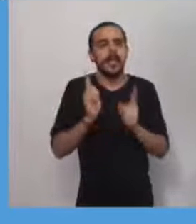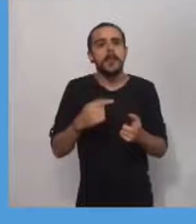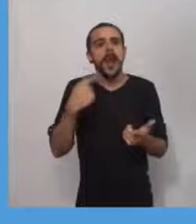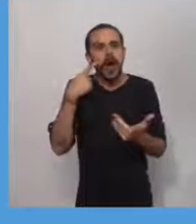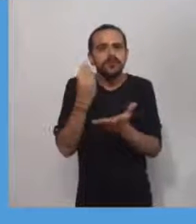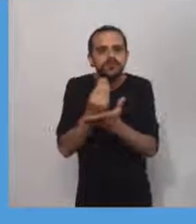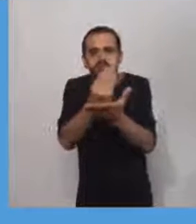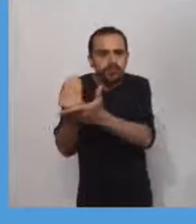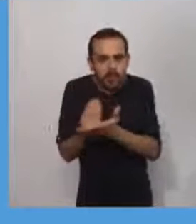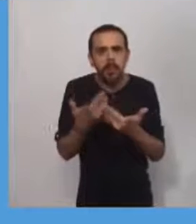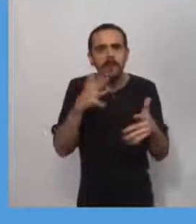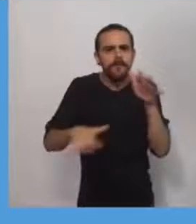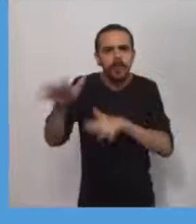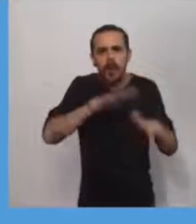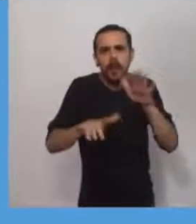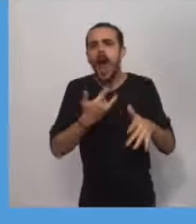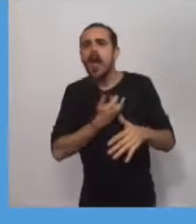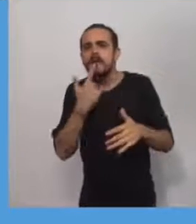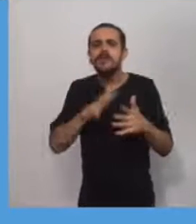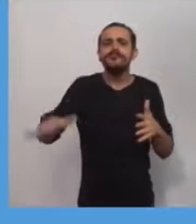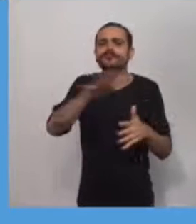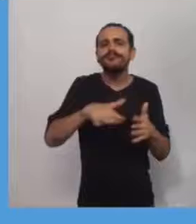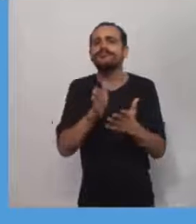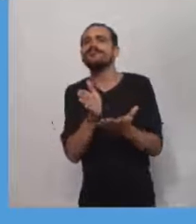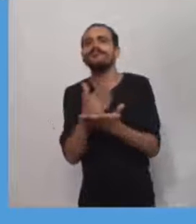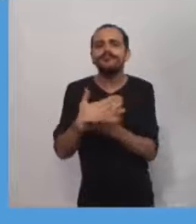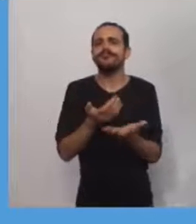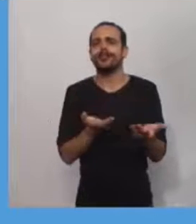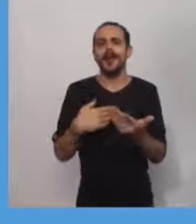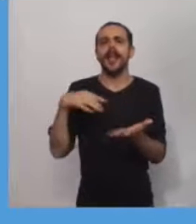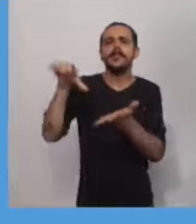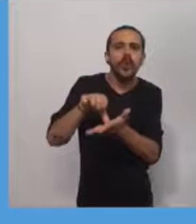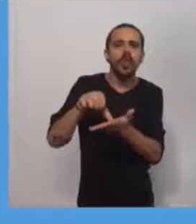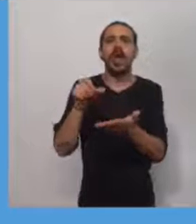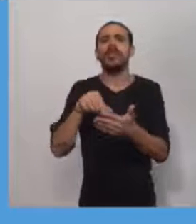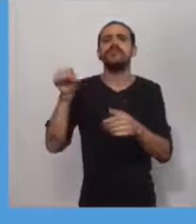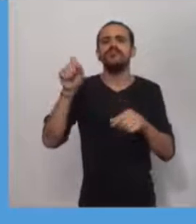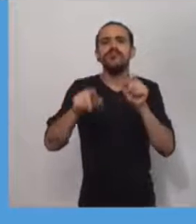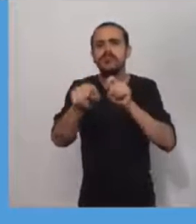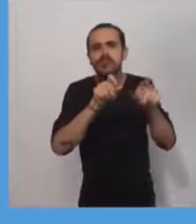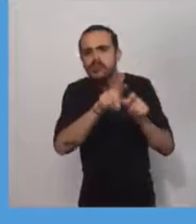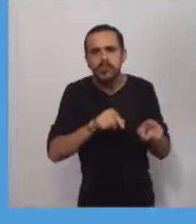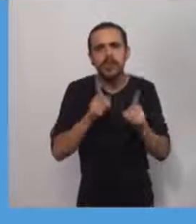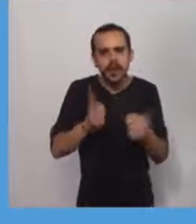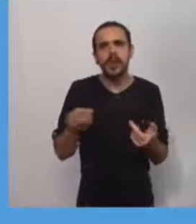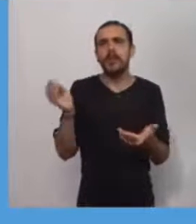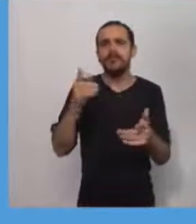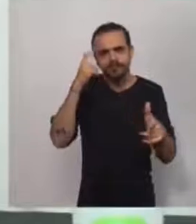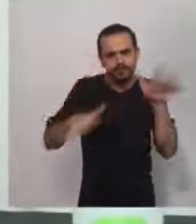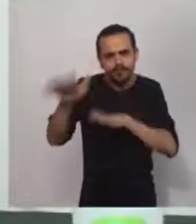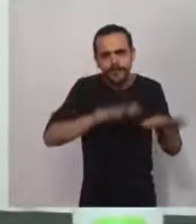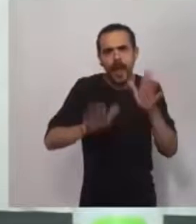ríos así como también esa estructura económica su estructura productiva pero también es importante destacar